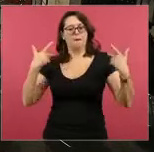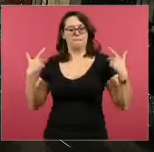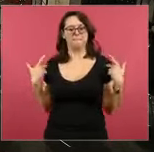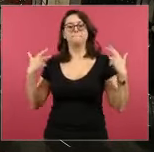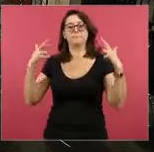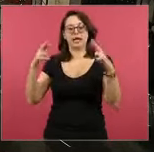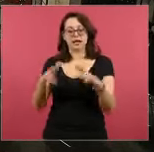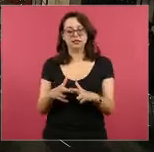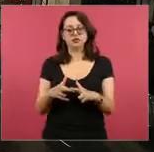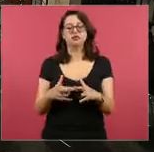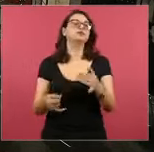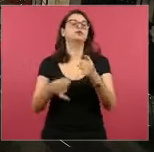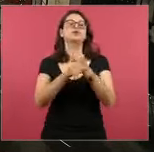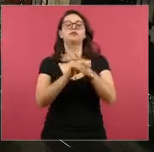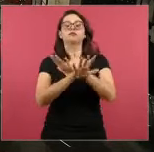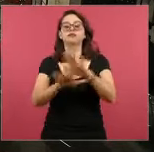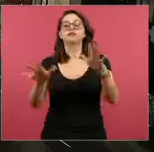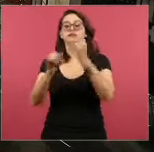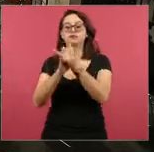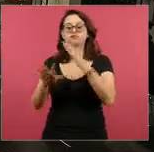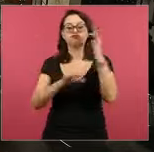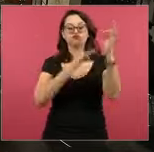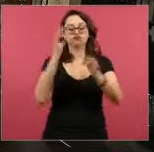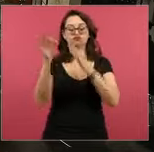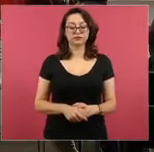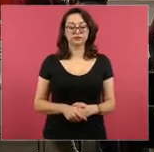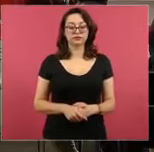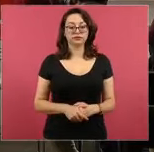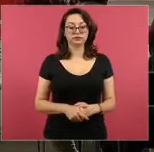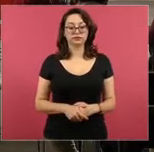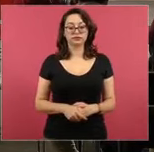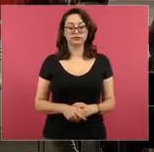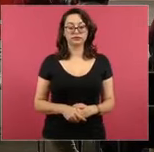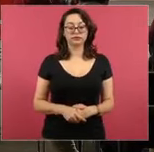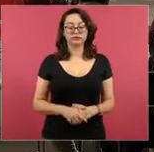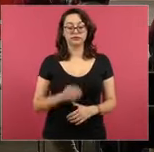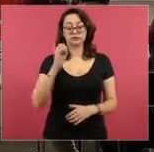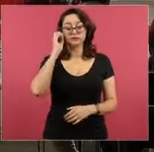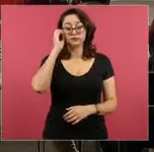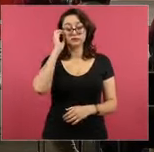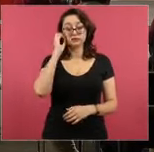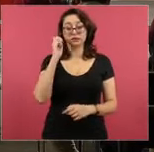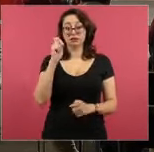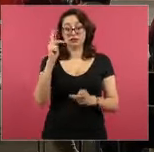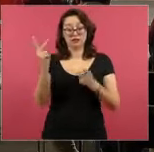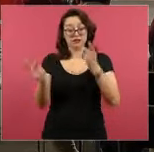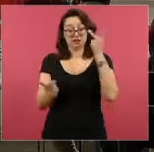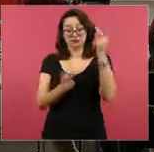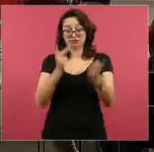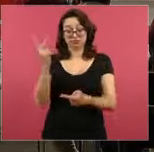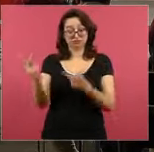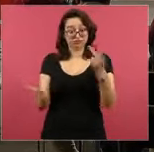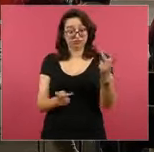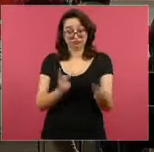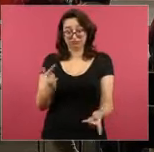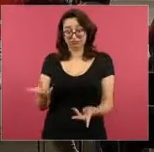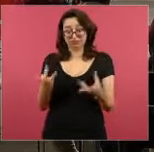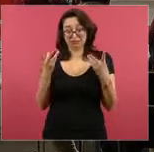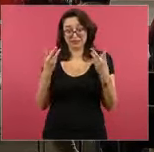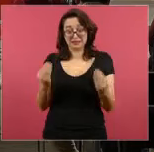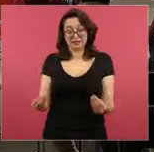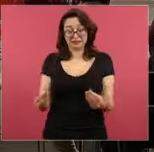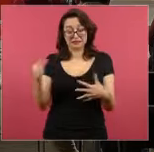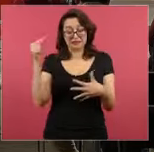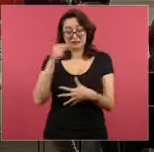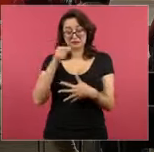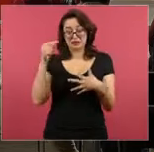los maestros a nivel nacional, todo lo que tenga que ver con los maestros. Mira, como efectivamente son preguntas muy específicas, creo